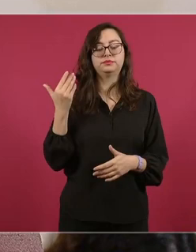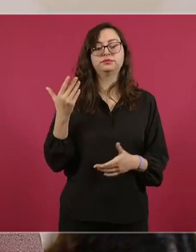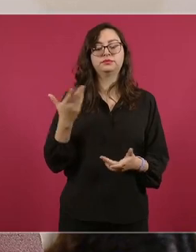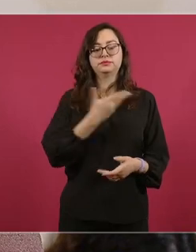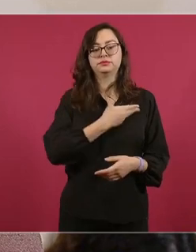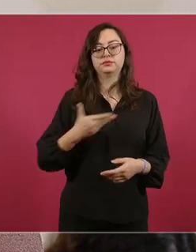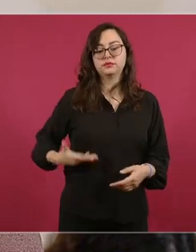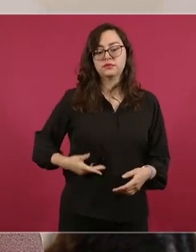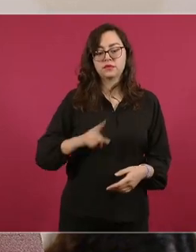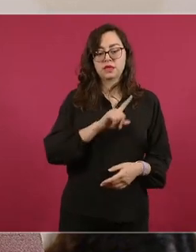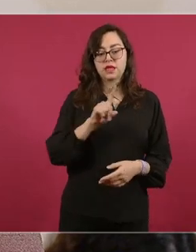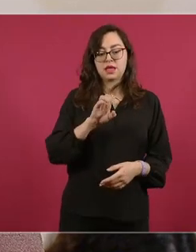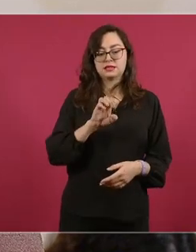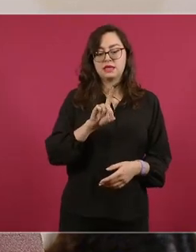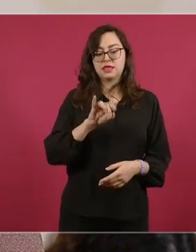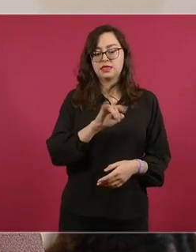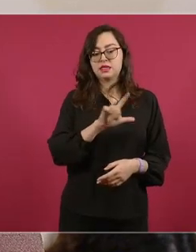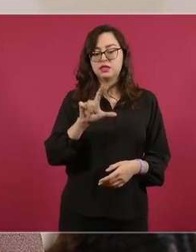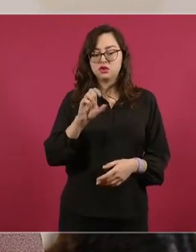Zedillo.